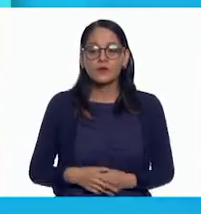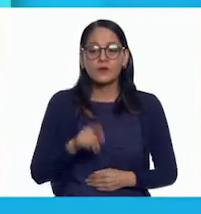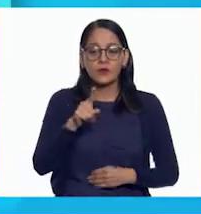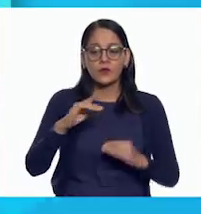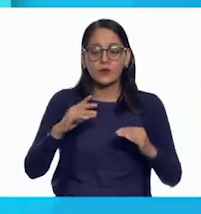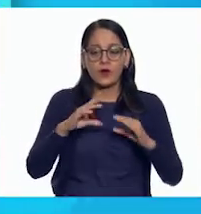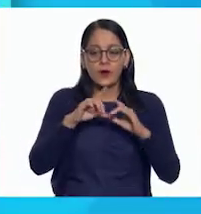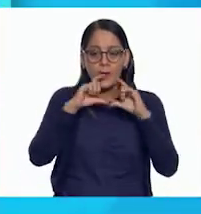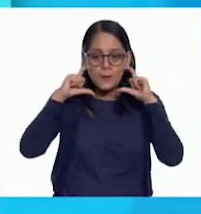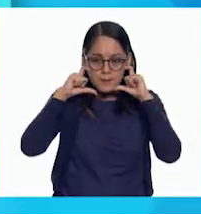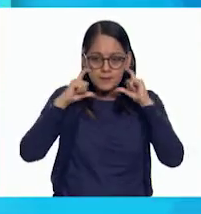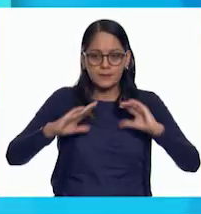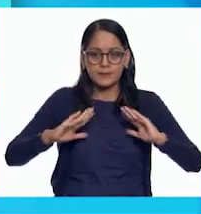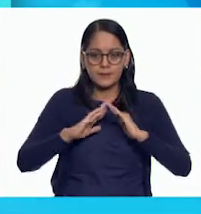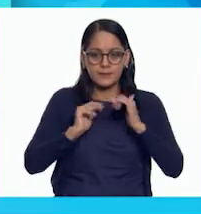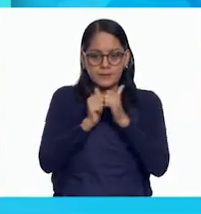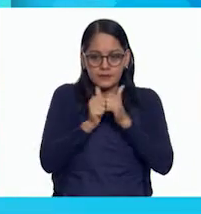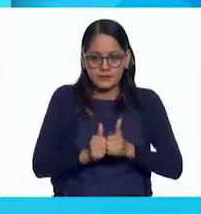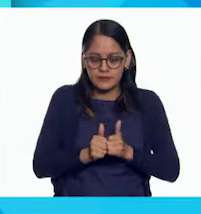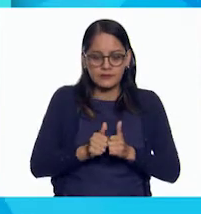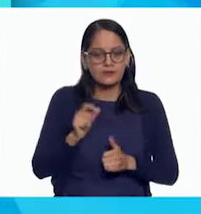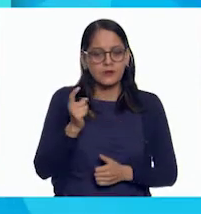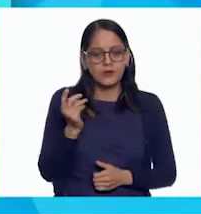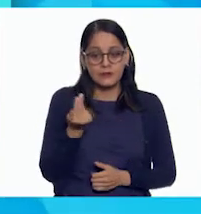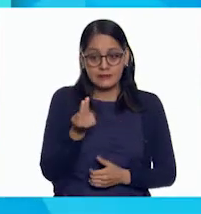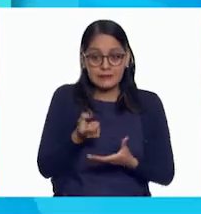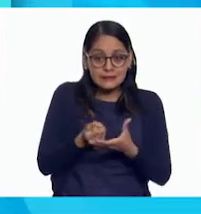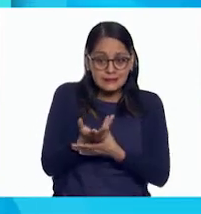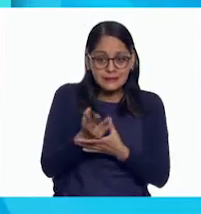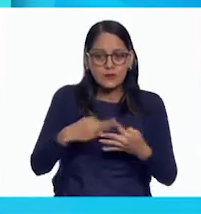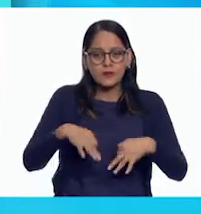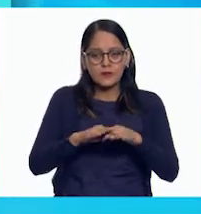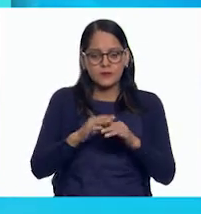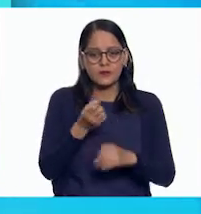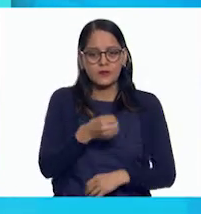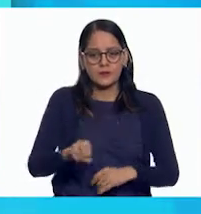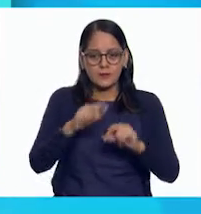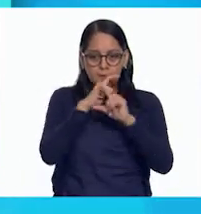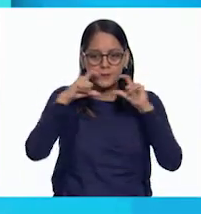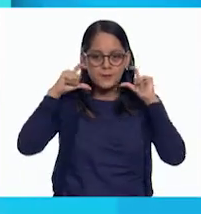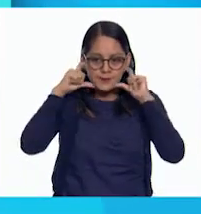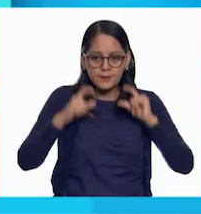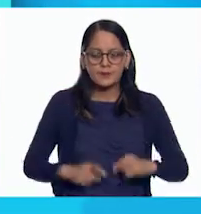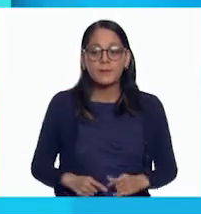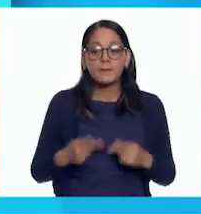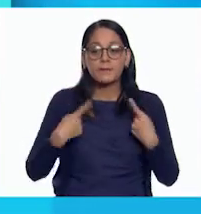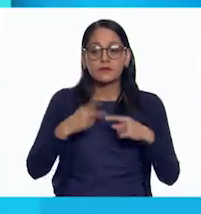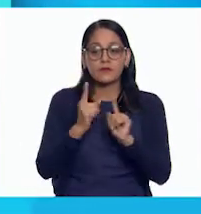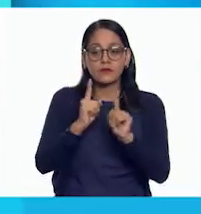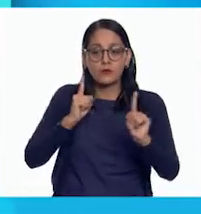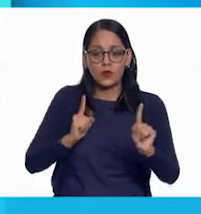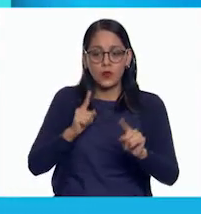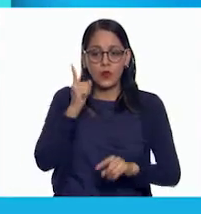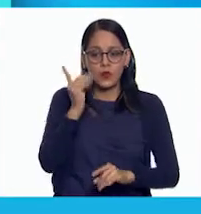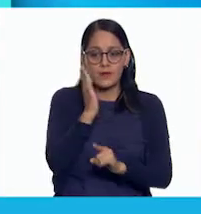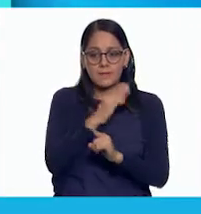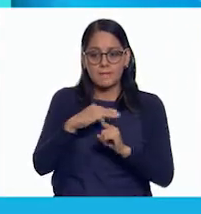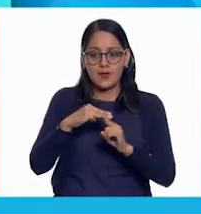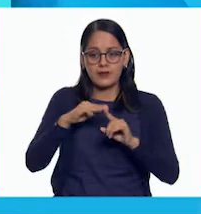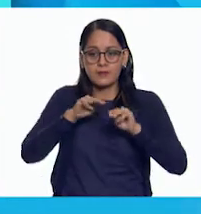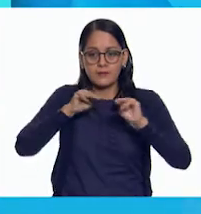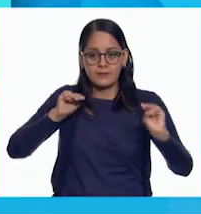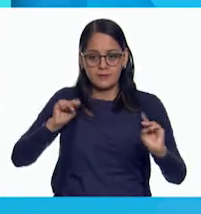Utiliza cubrebocas. No salgas de casa. Si tienes que hacerlo, recuerda que es obligatorio utilizarlo. Mantén una distancia mínima de